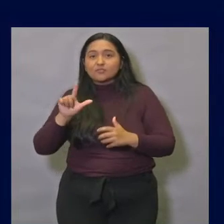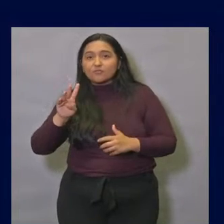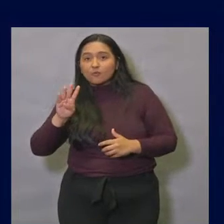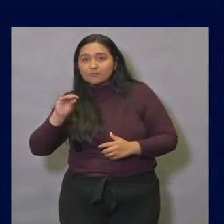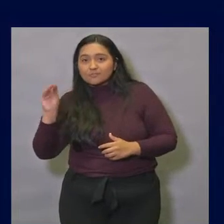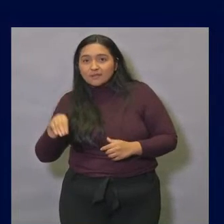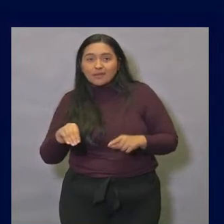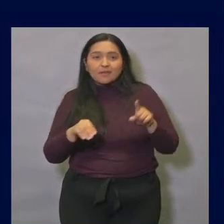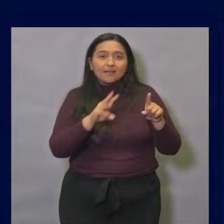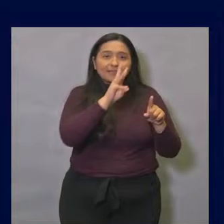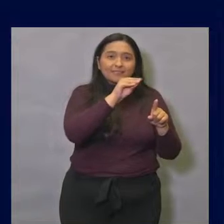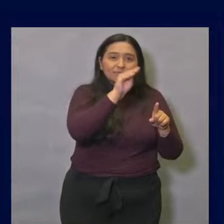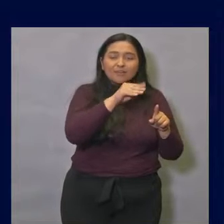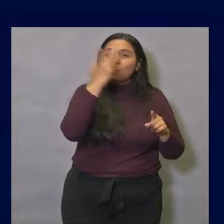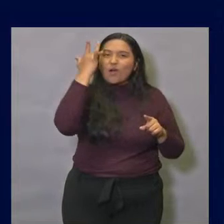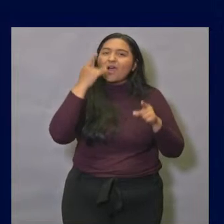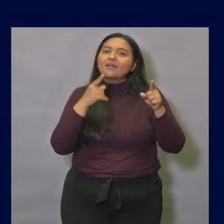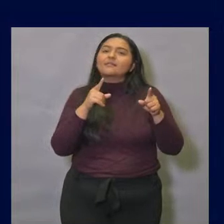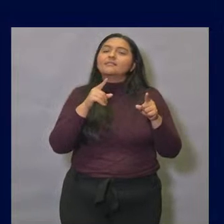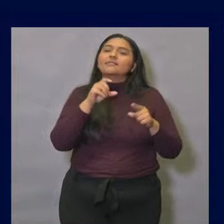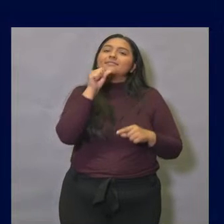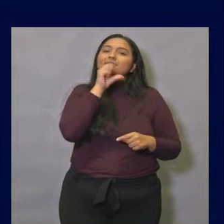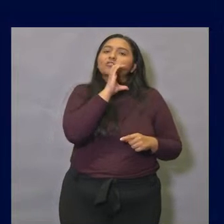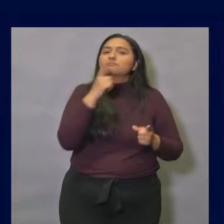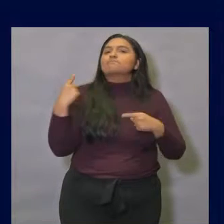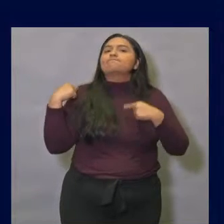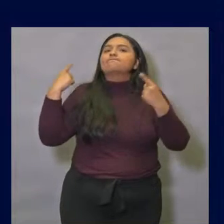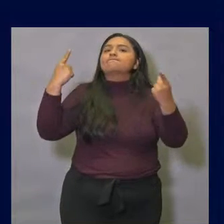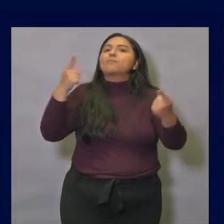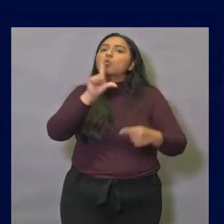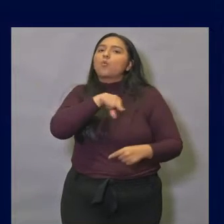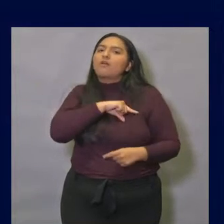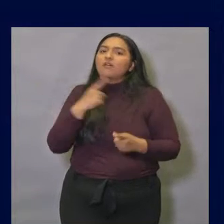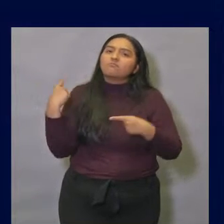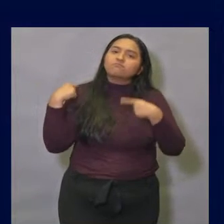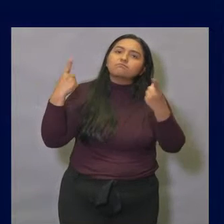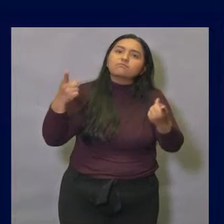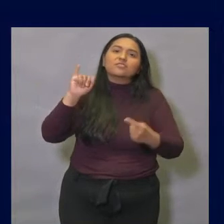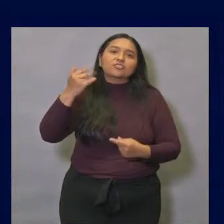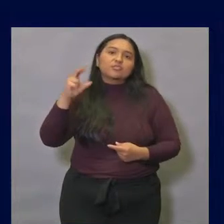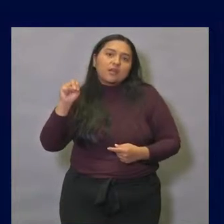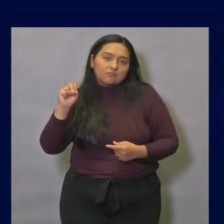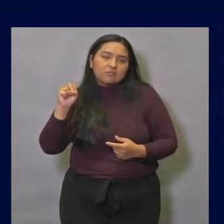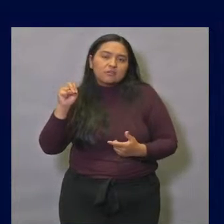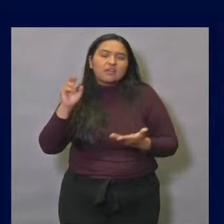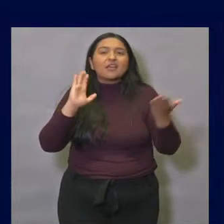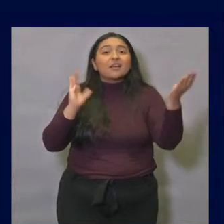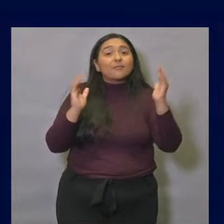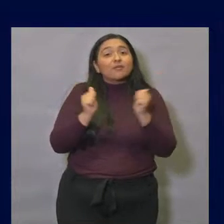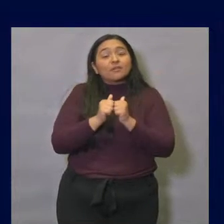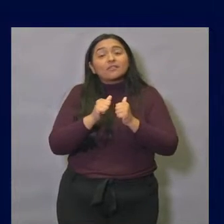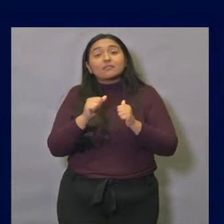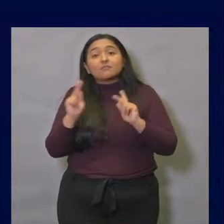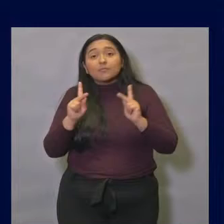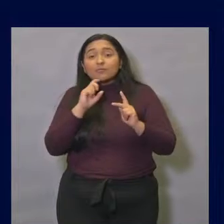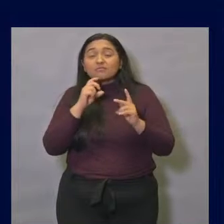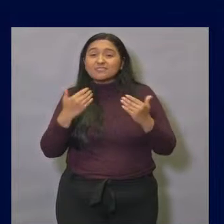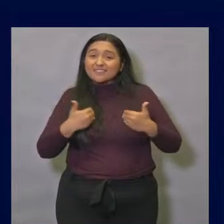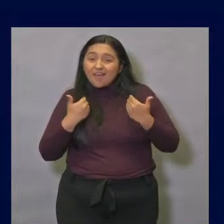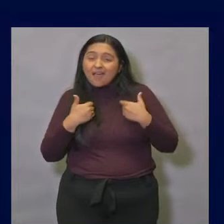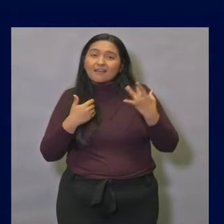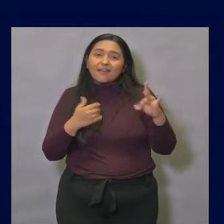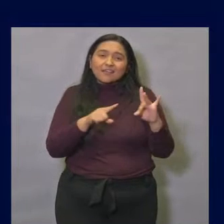de tiempo mucho más largo que las personas mayores han sido elegibles para recibir la vacuna en comparación con los adultos más